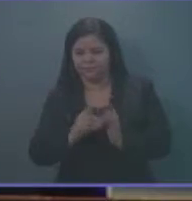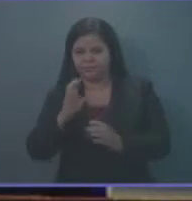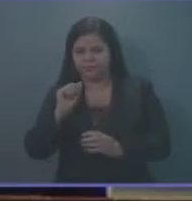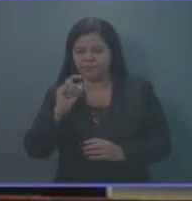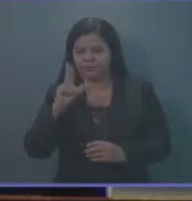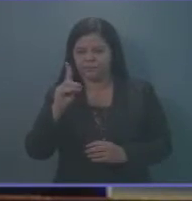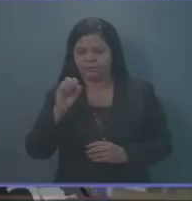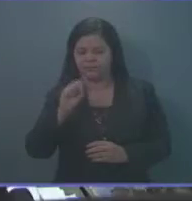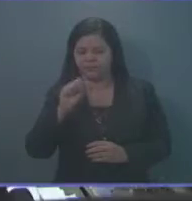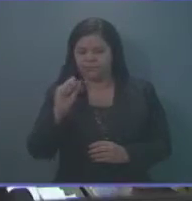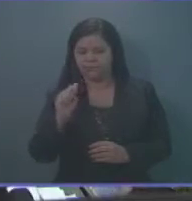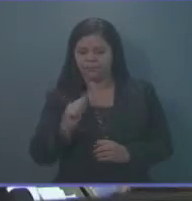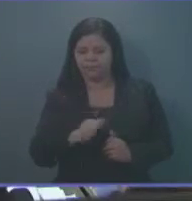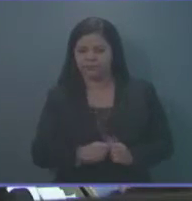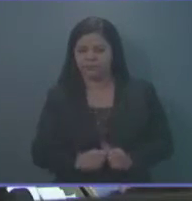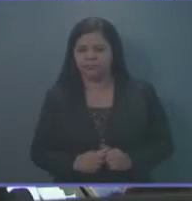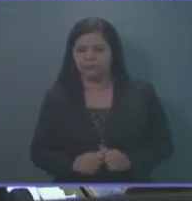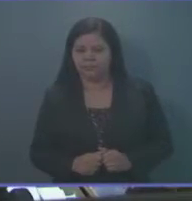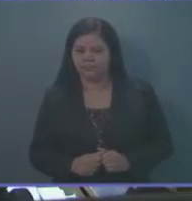Cardosa.